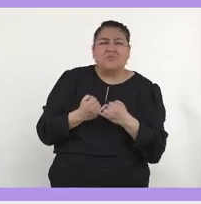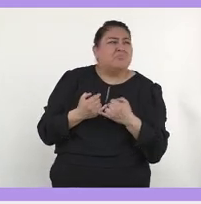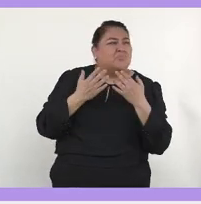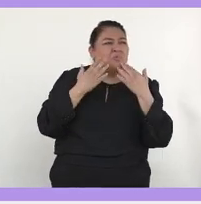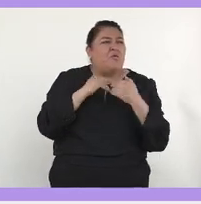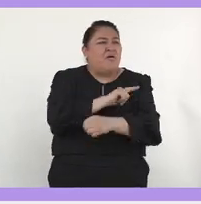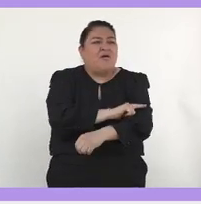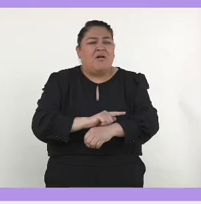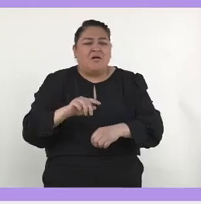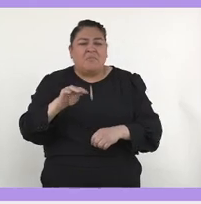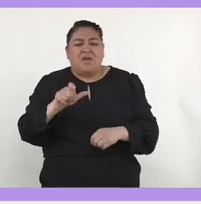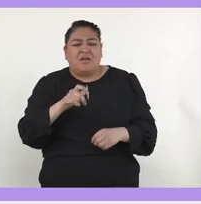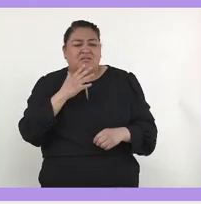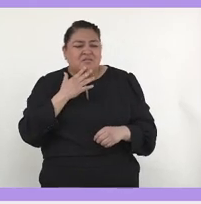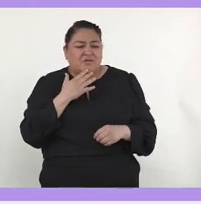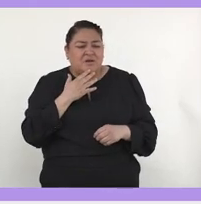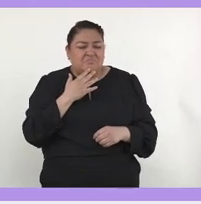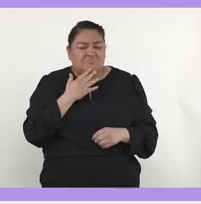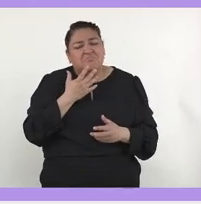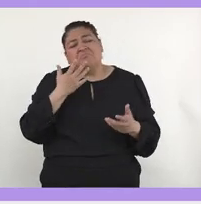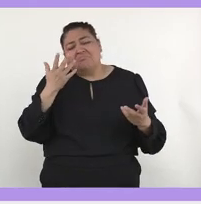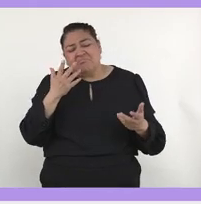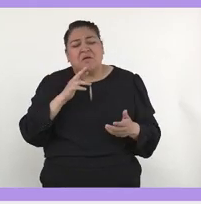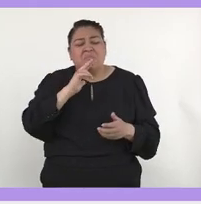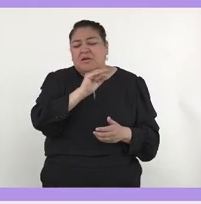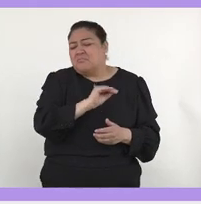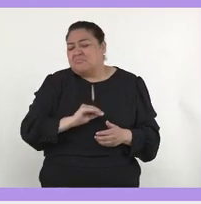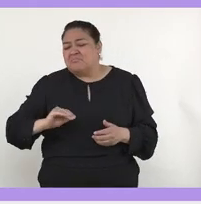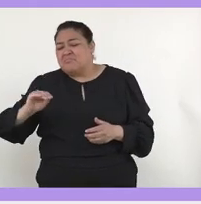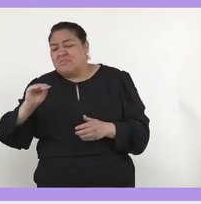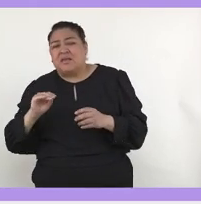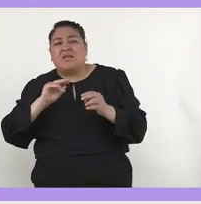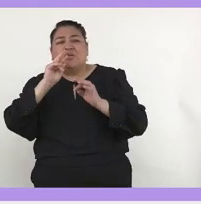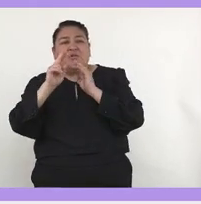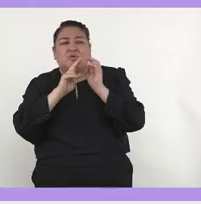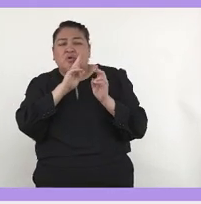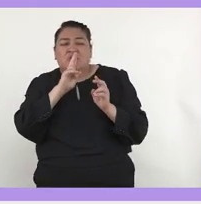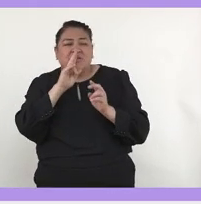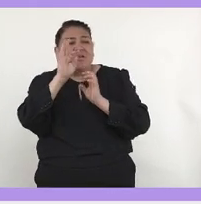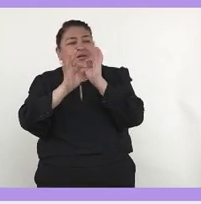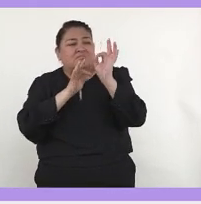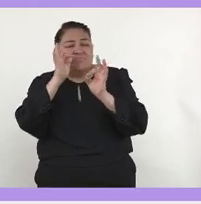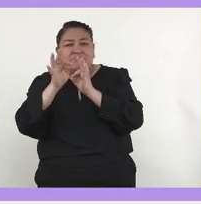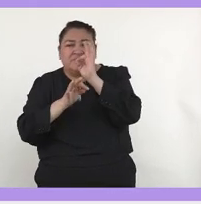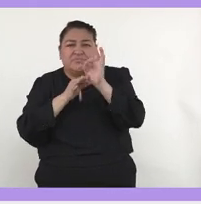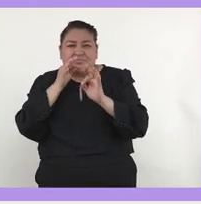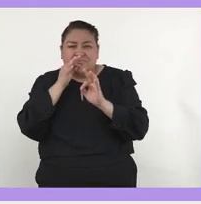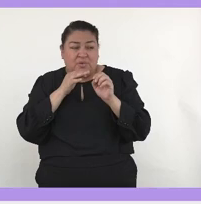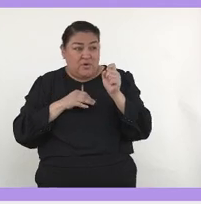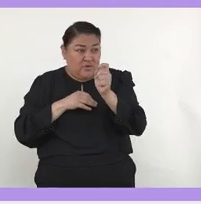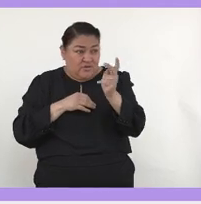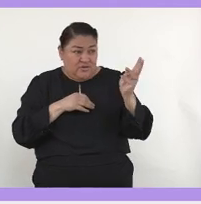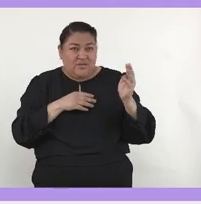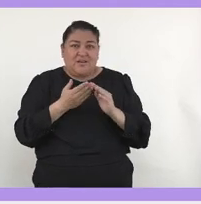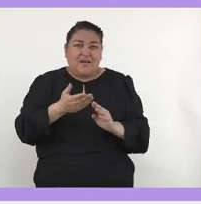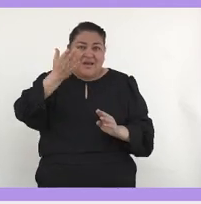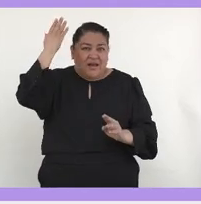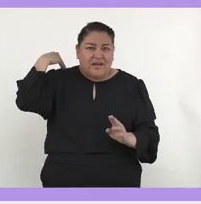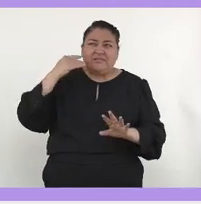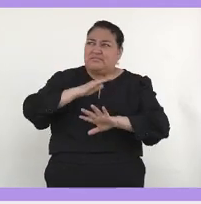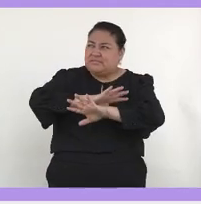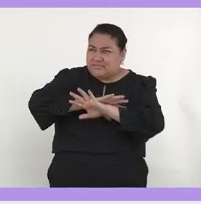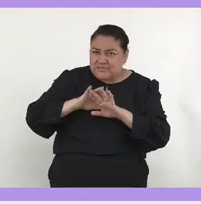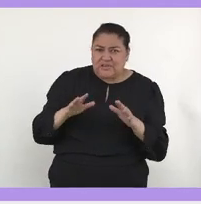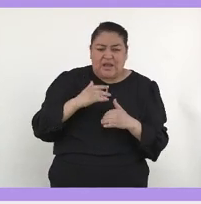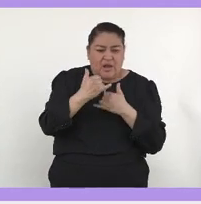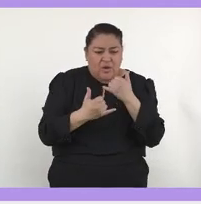profesional a lo mejor por los medios podemos generar algo que en algún momento pueda provocar esta liga Ustedes tres han estado en en competencias profesionales